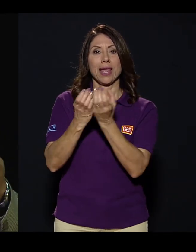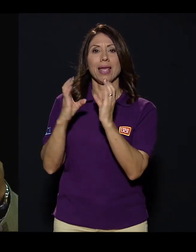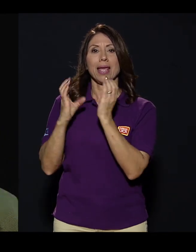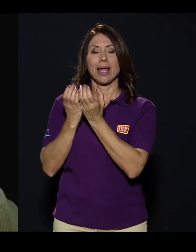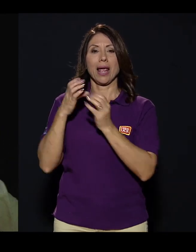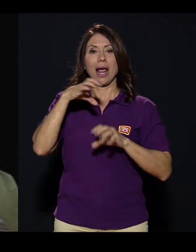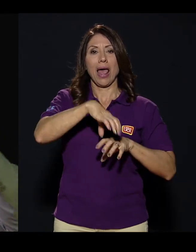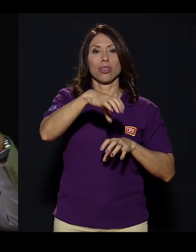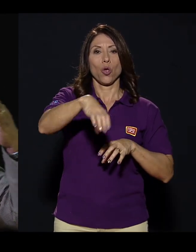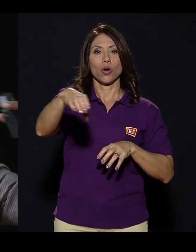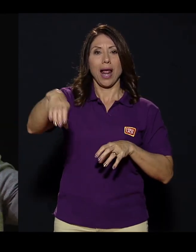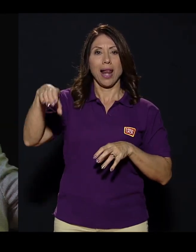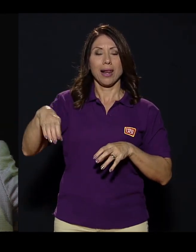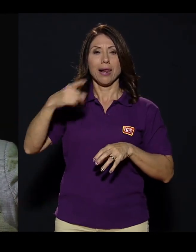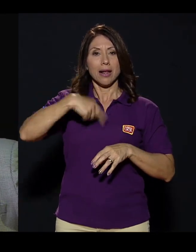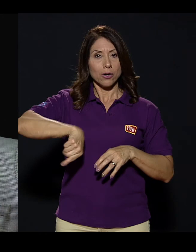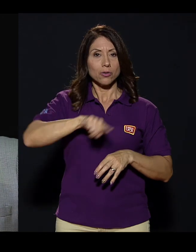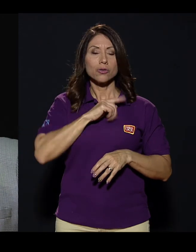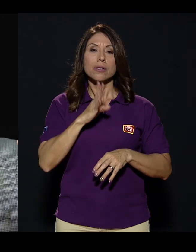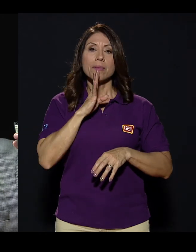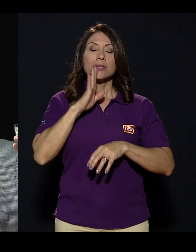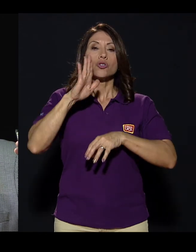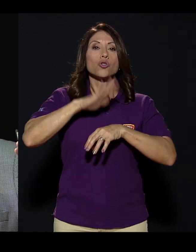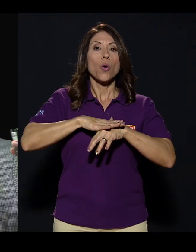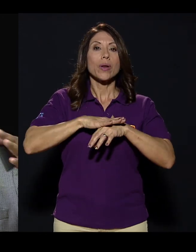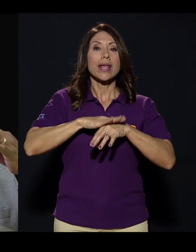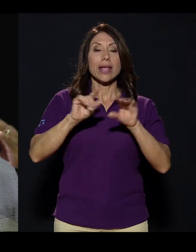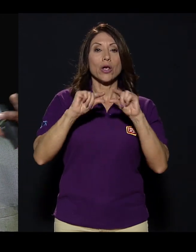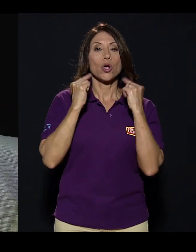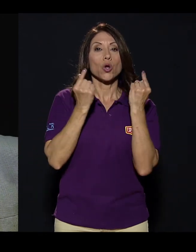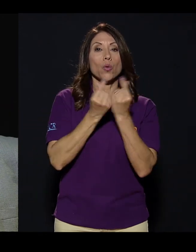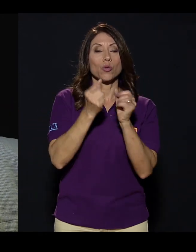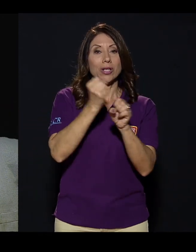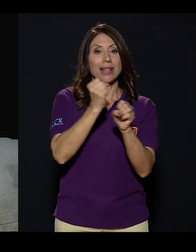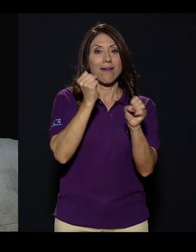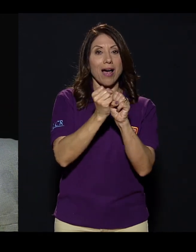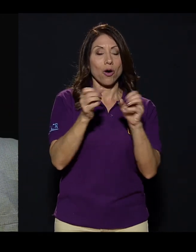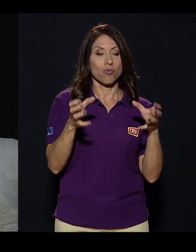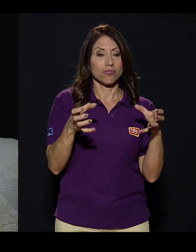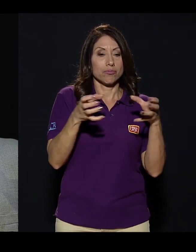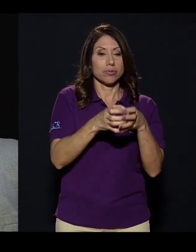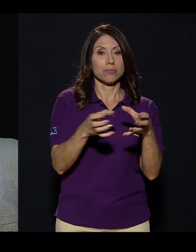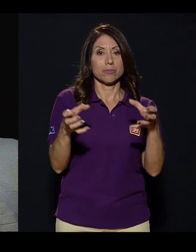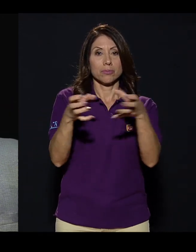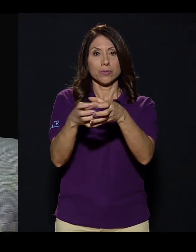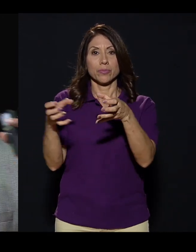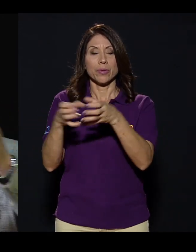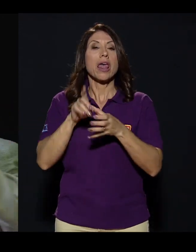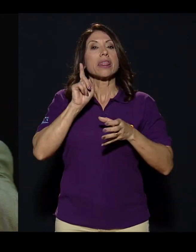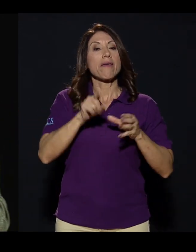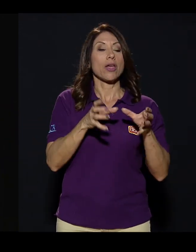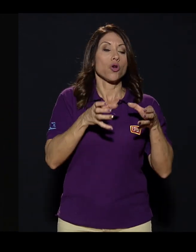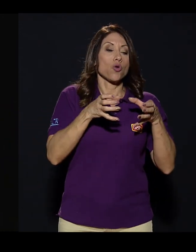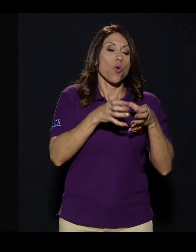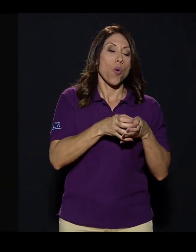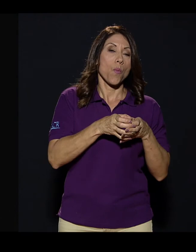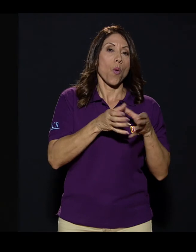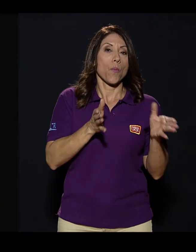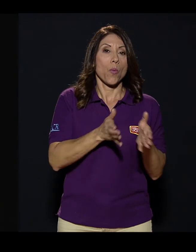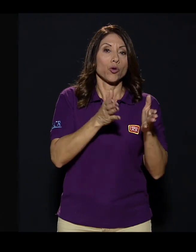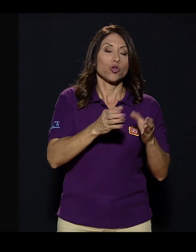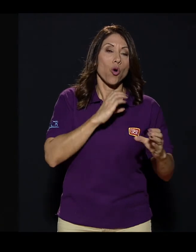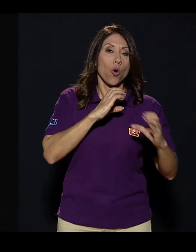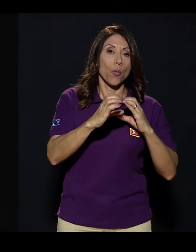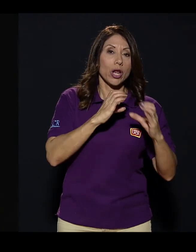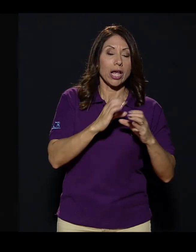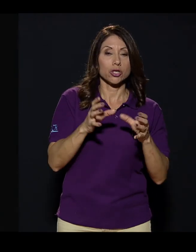promoción, comunicación, otro grupo encargarse de la parte financiera, otro grupo de la parte de organización, otro grupo de la parte